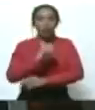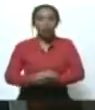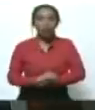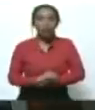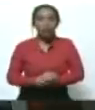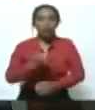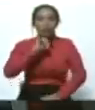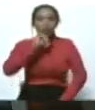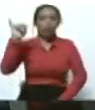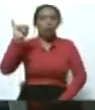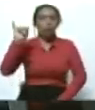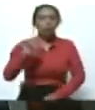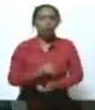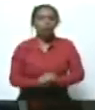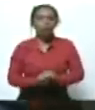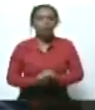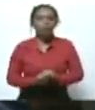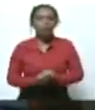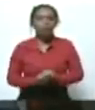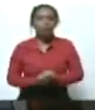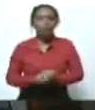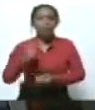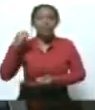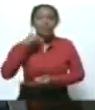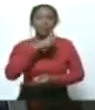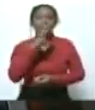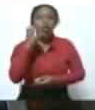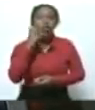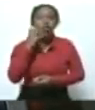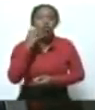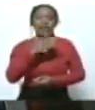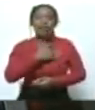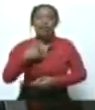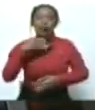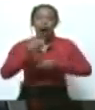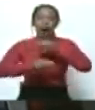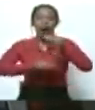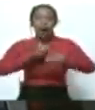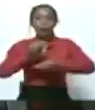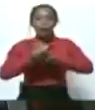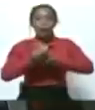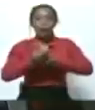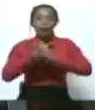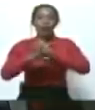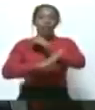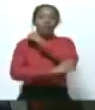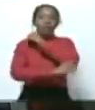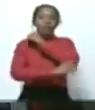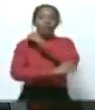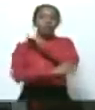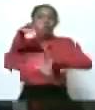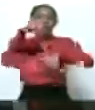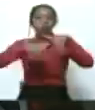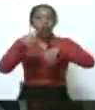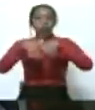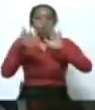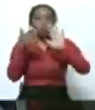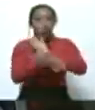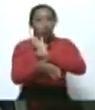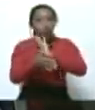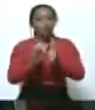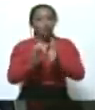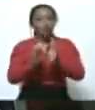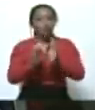denunció que Iván Duque quiere cometer fraude ahí en las elecciones.